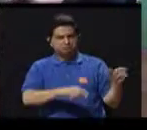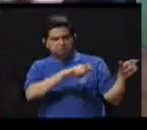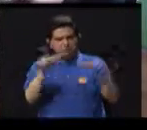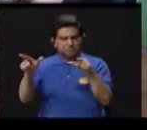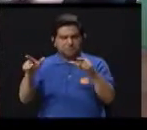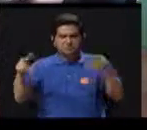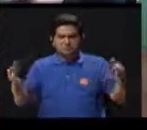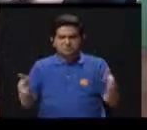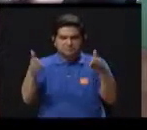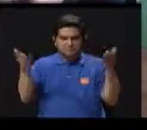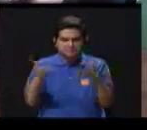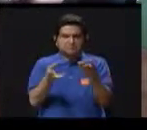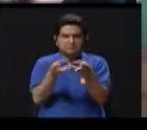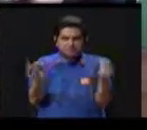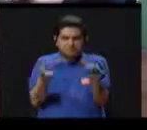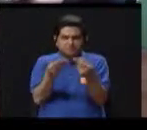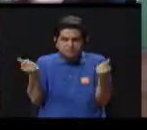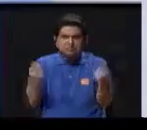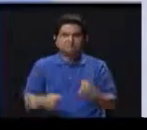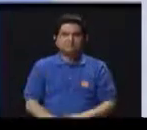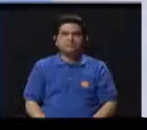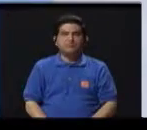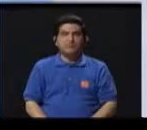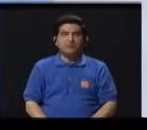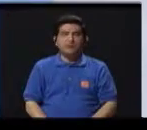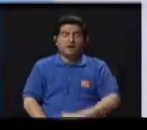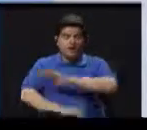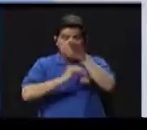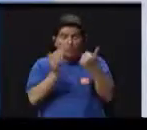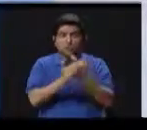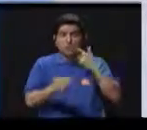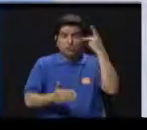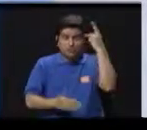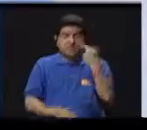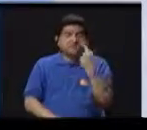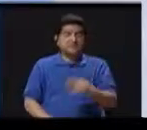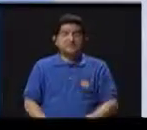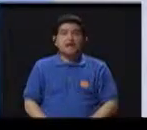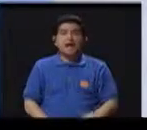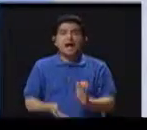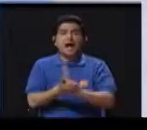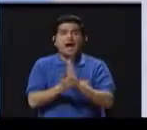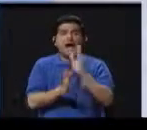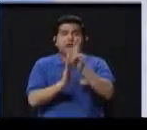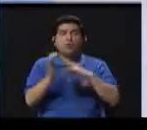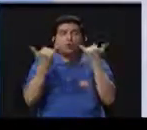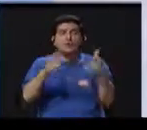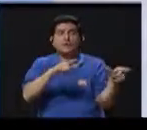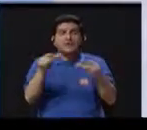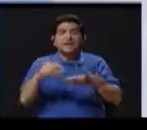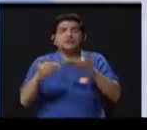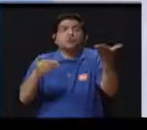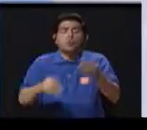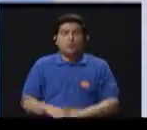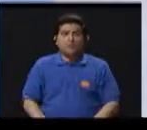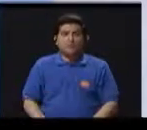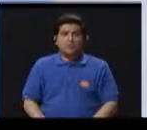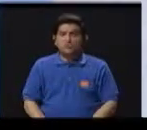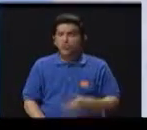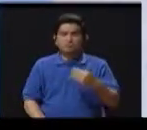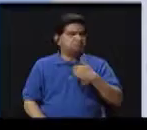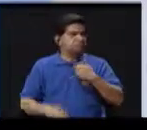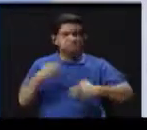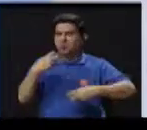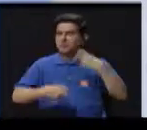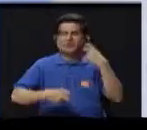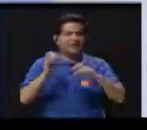muy abiertos a la producción. De hecho, más bien, todos los papás era como, ¿cuándo va a estar el documental? Lo queremos ver, ¿verdad? No tuvimos